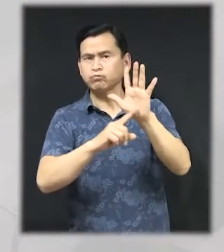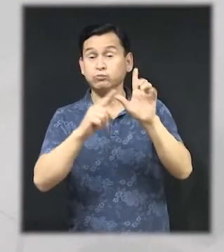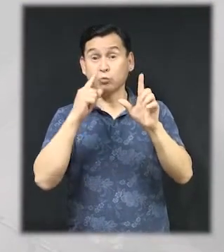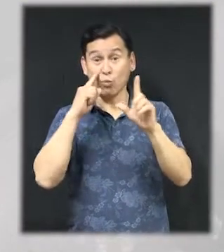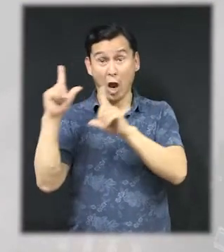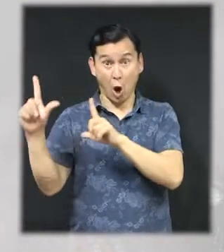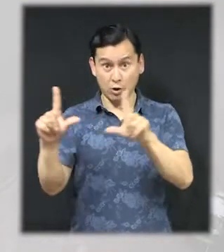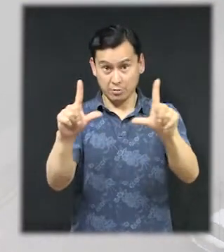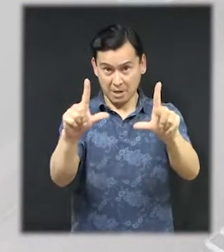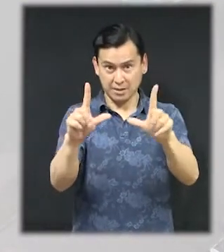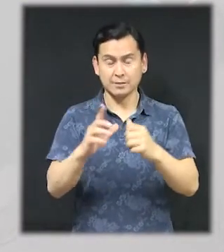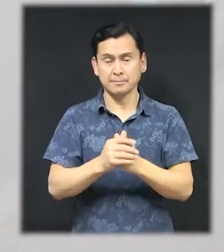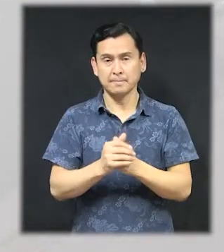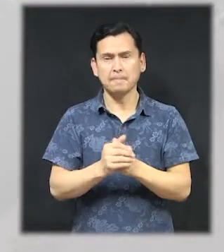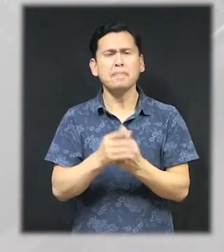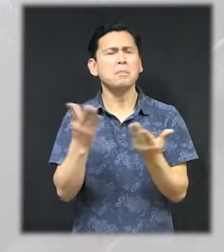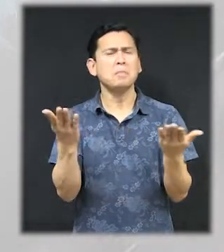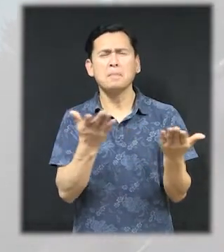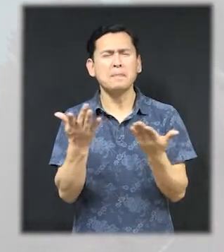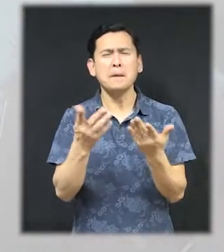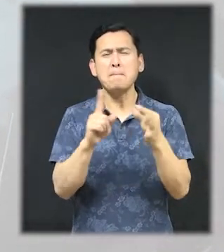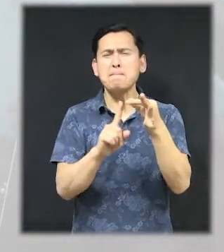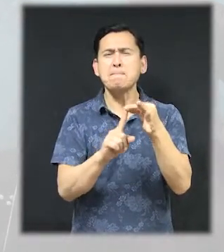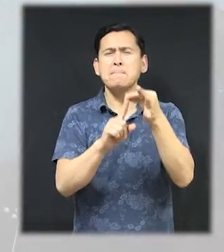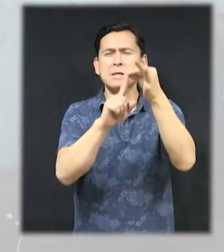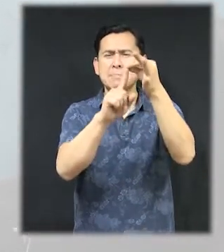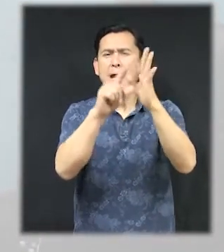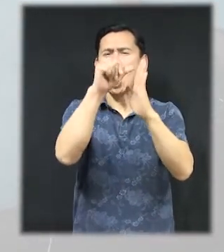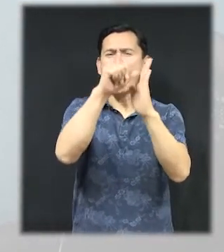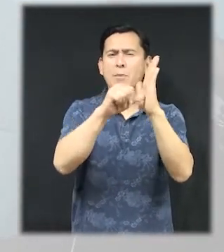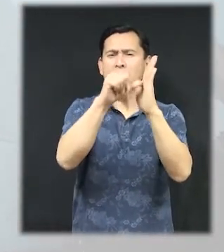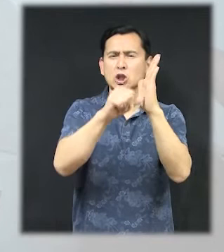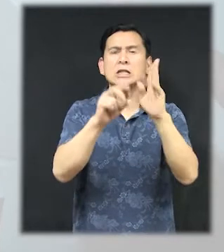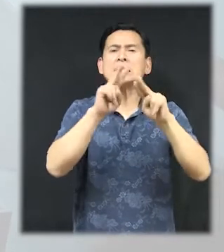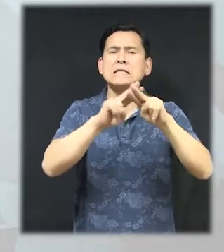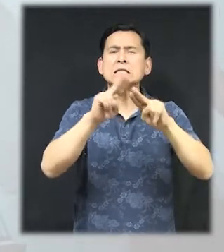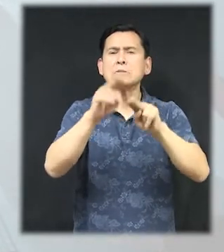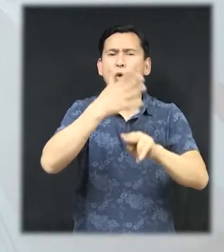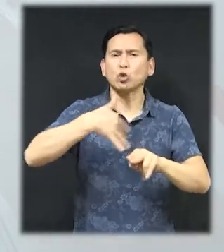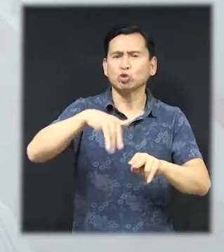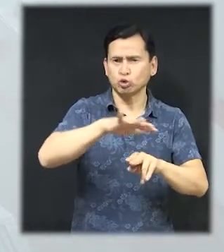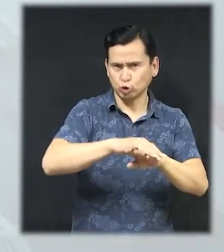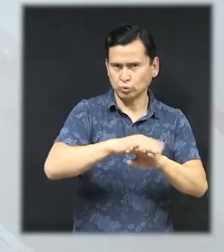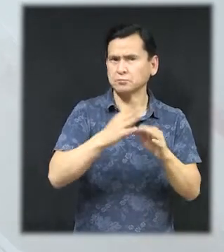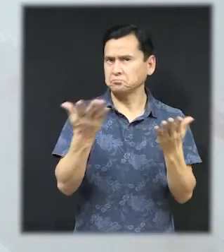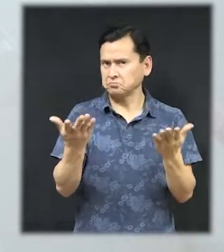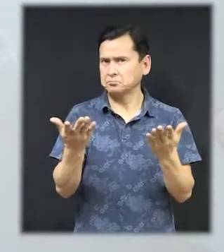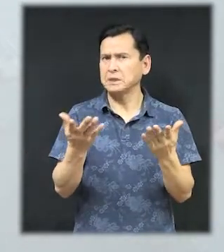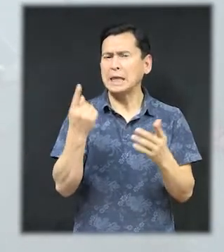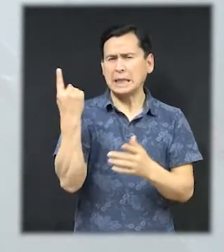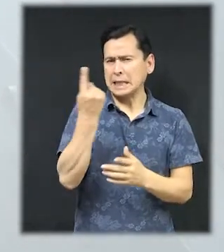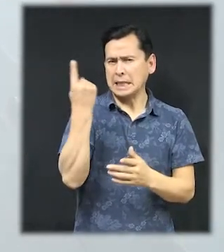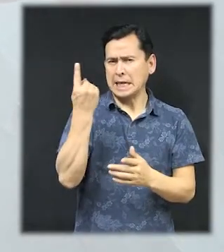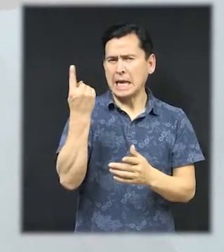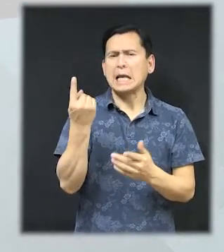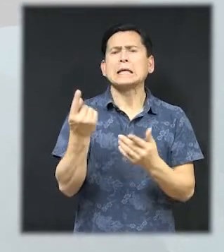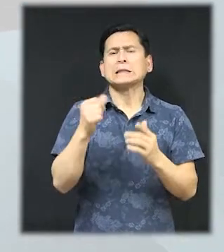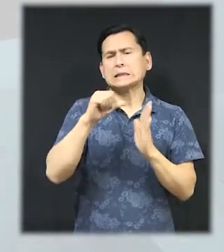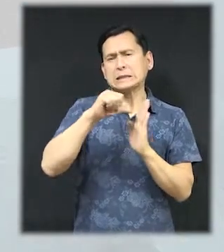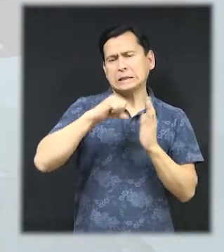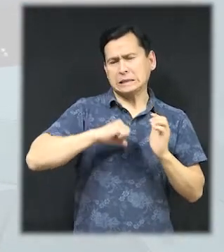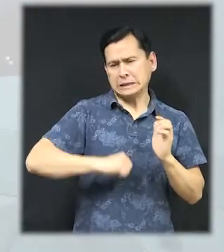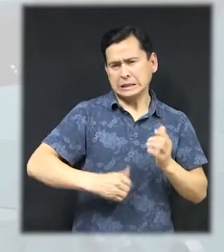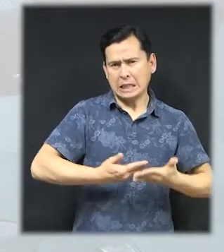que están representadas en el cuadro que se presenta a continuación y que da cuenta de las principales cirugías ejecutadas, que